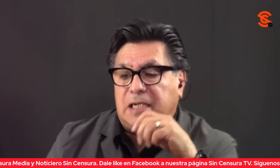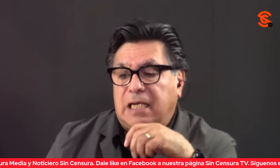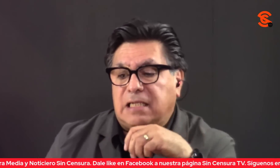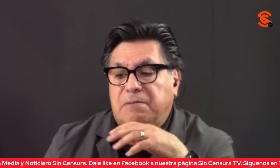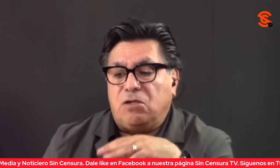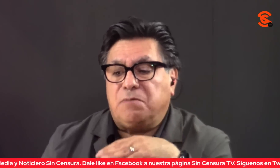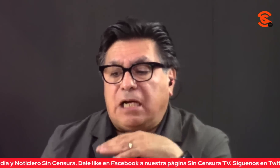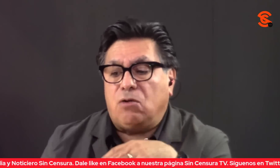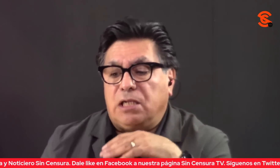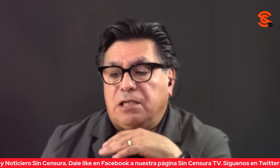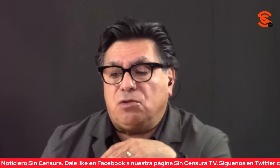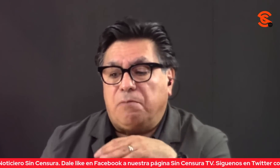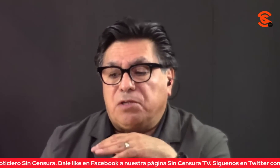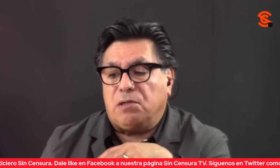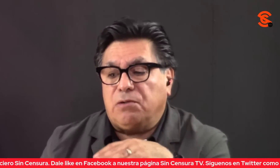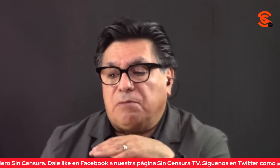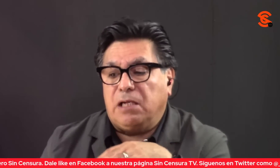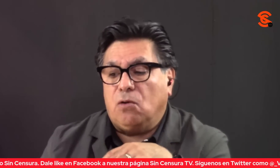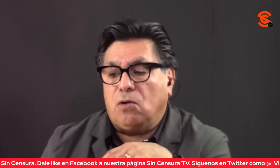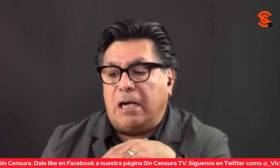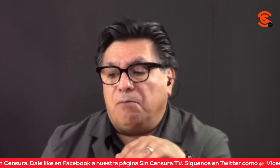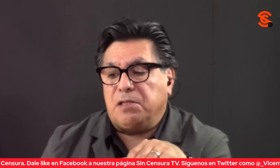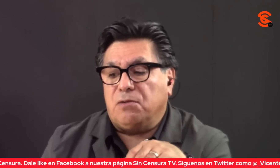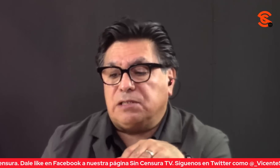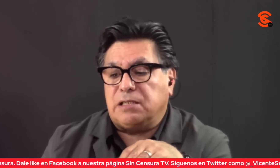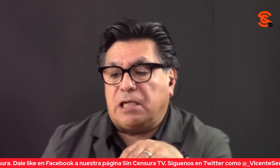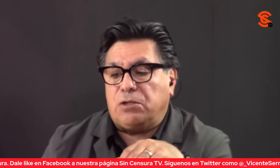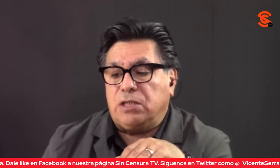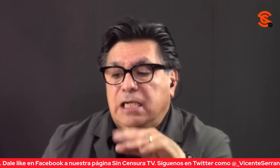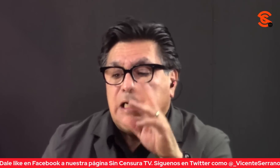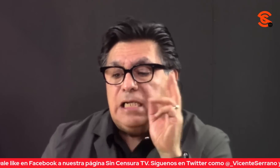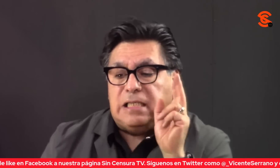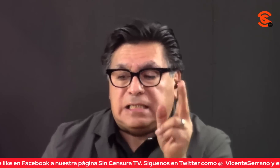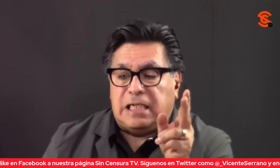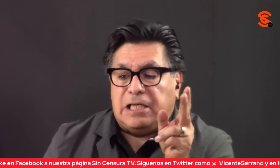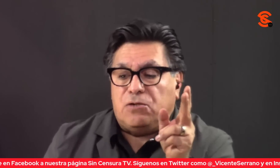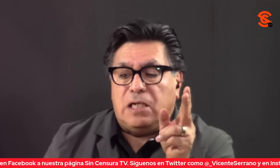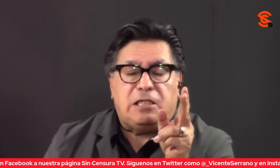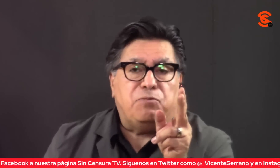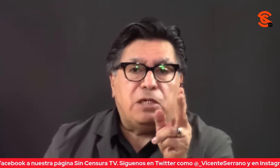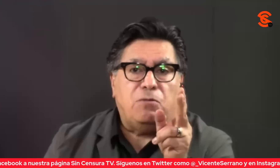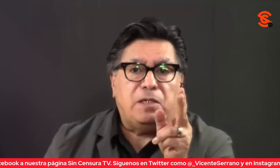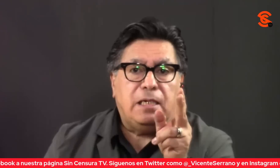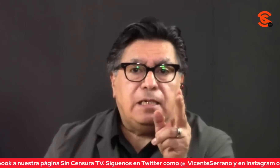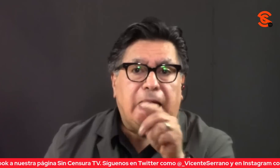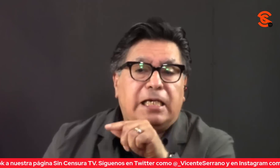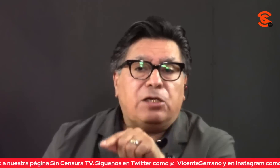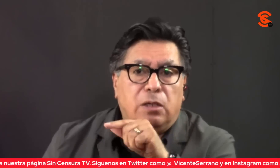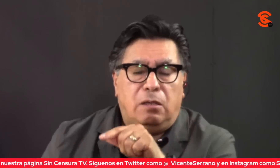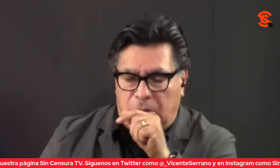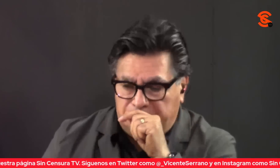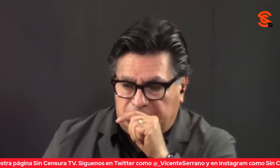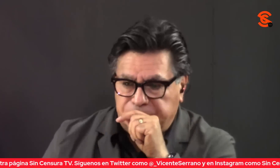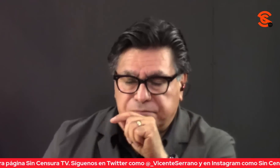reformas encaminadas a abrir los mercados eléctrico y petrolero de México a competidores externos desencadenó la disputa comercial.